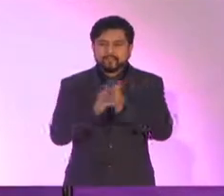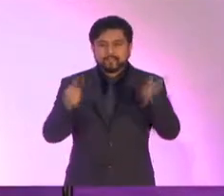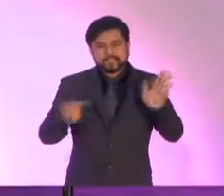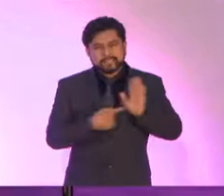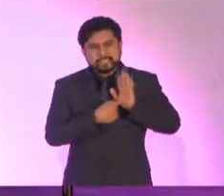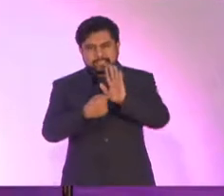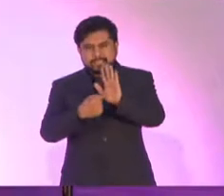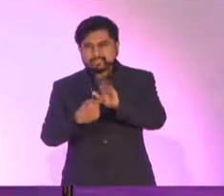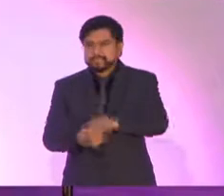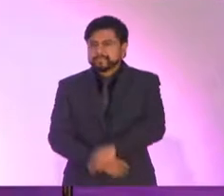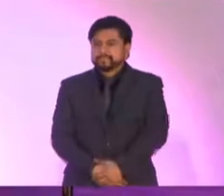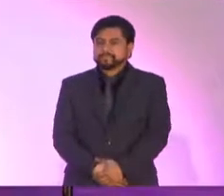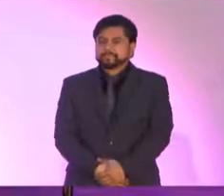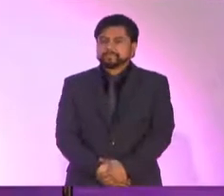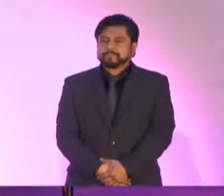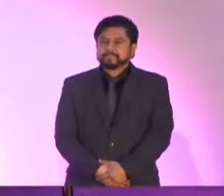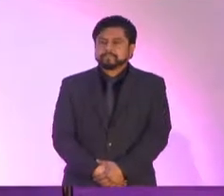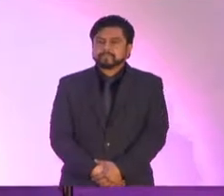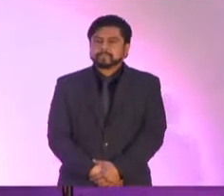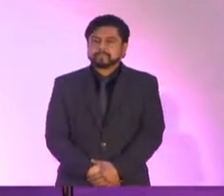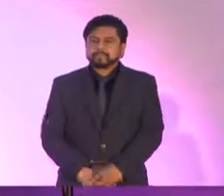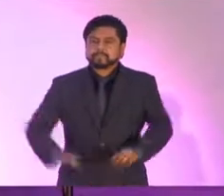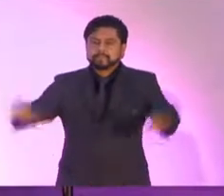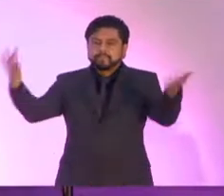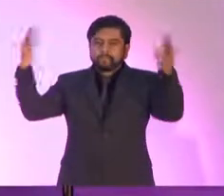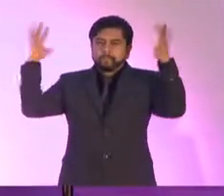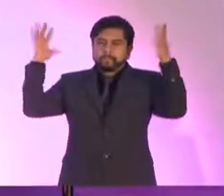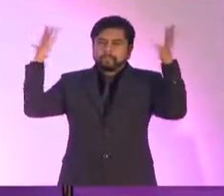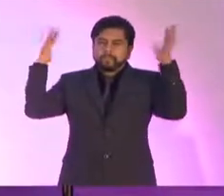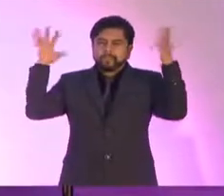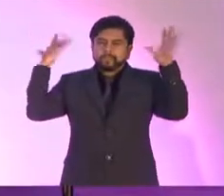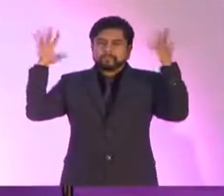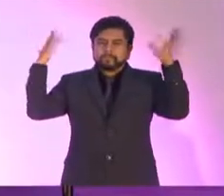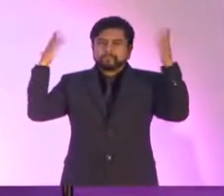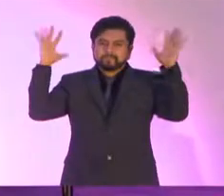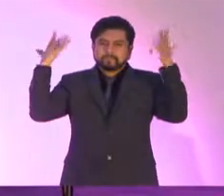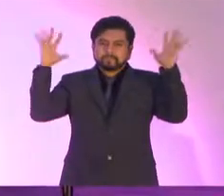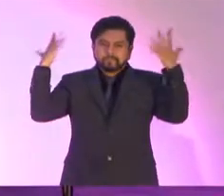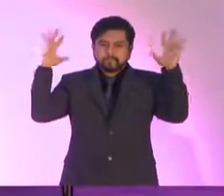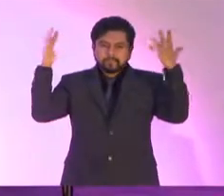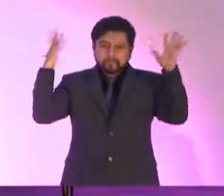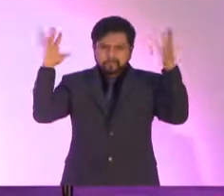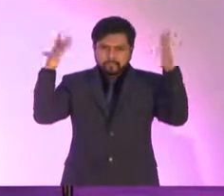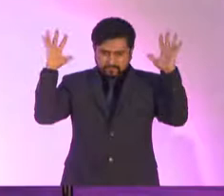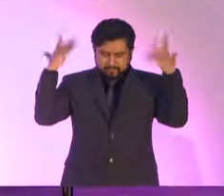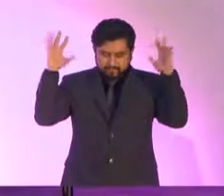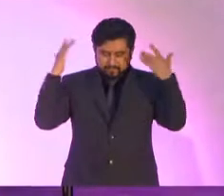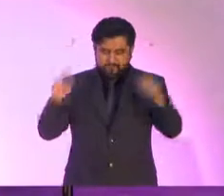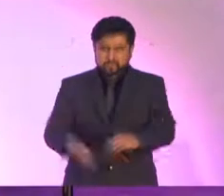¿no? Sí, un aplauso, otro aplauso, por favor.